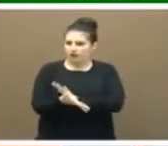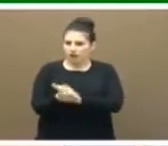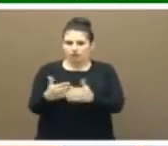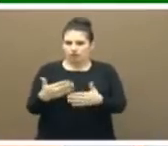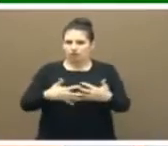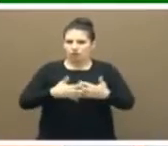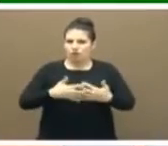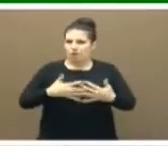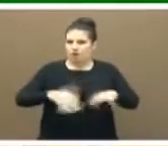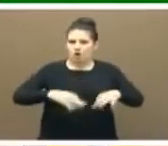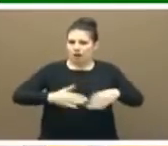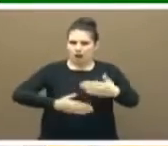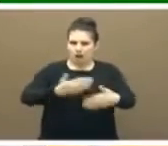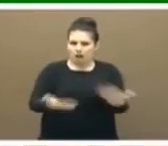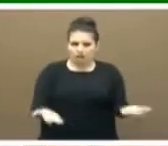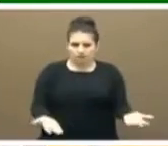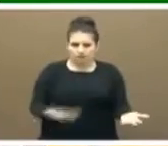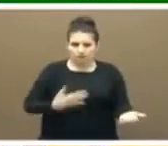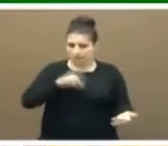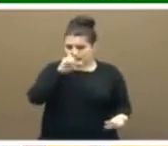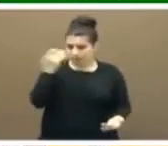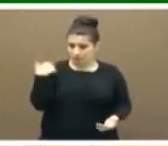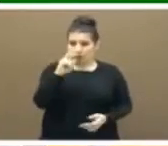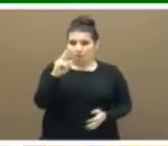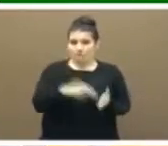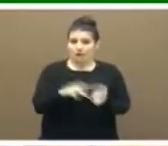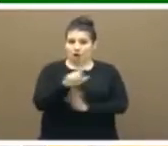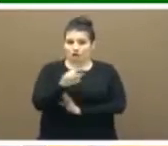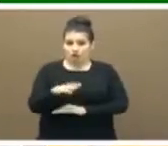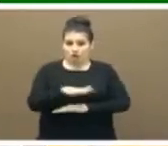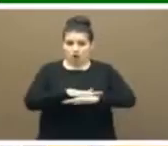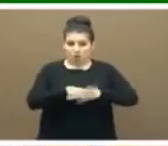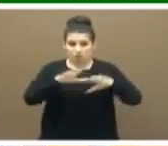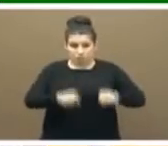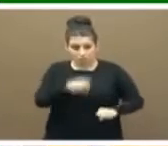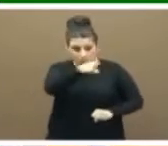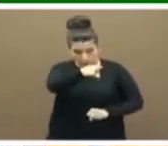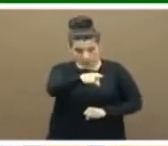normalidad. En el año 2011, gobernando ustedes, hubo